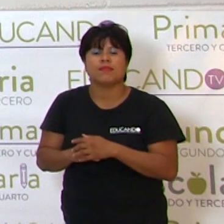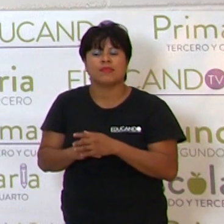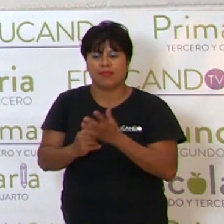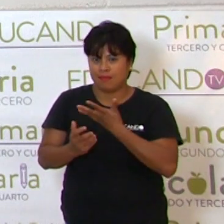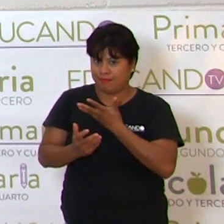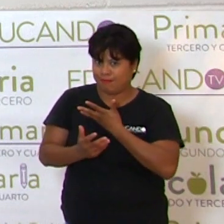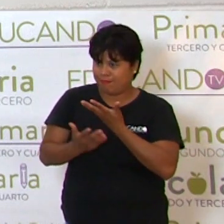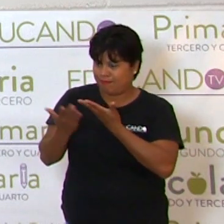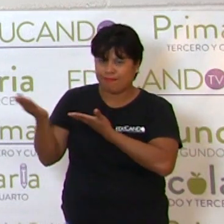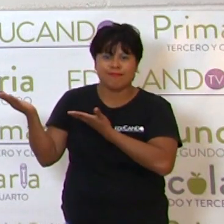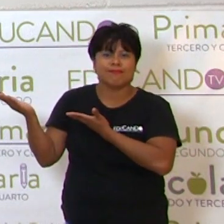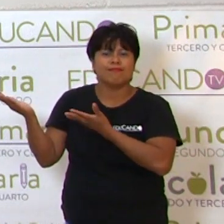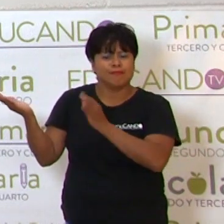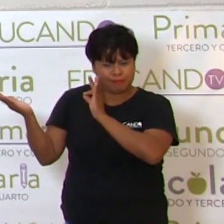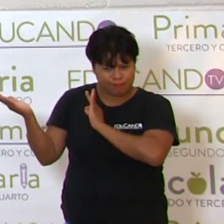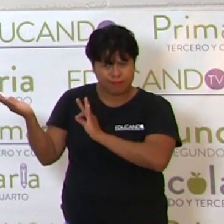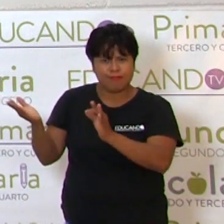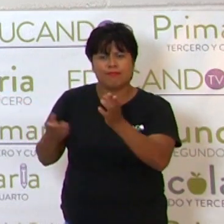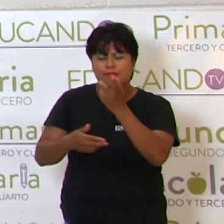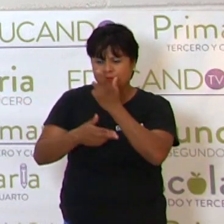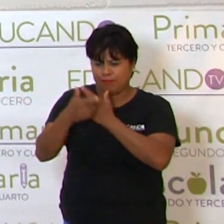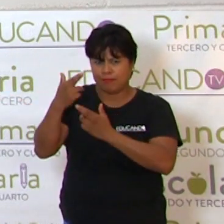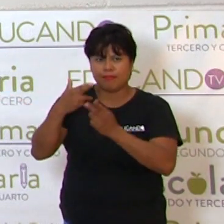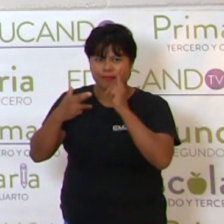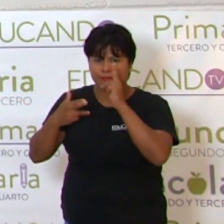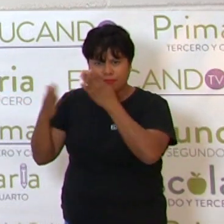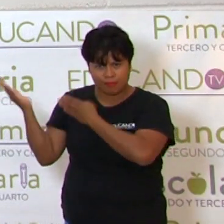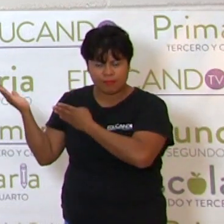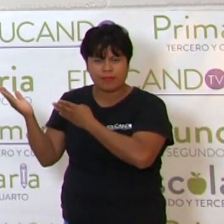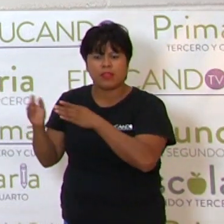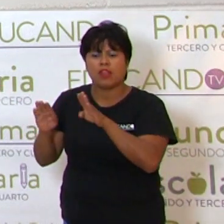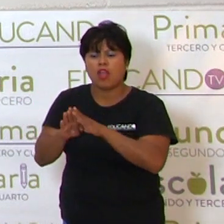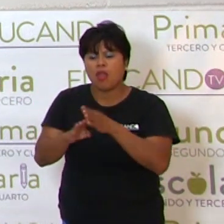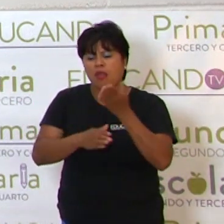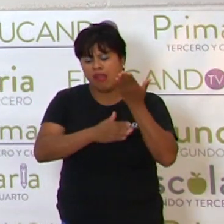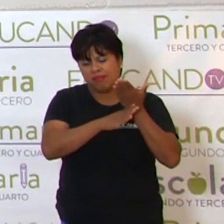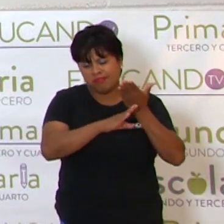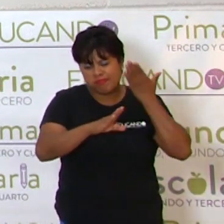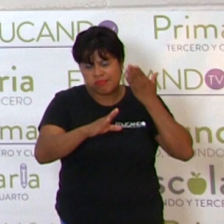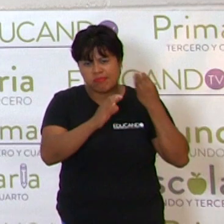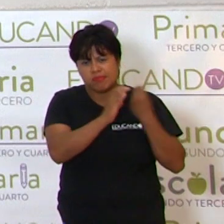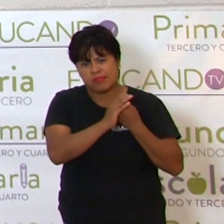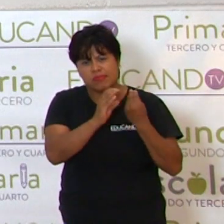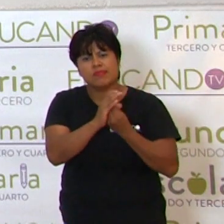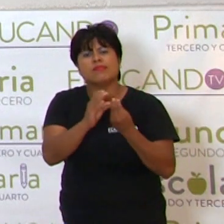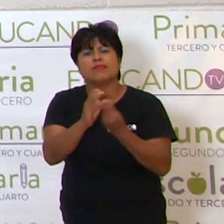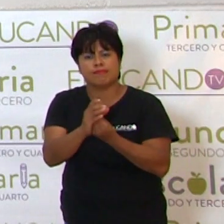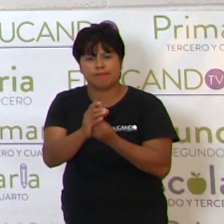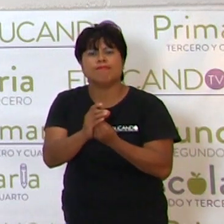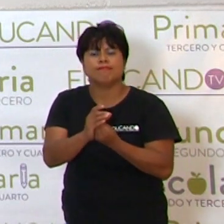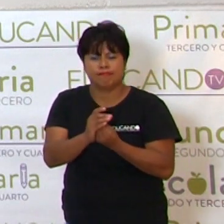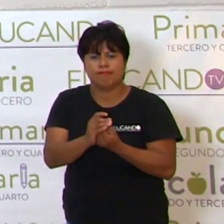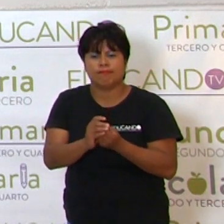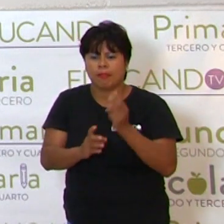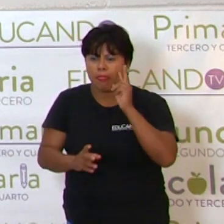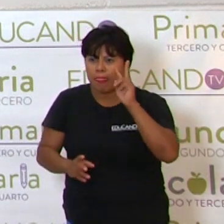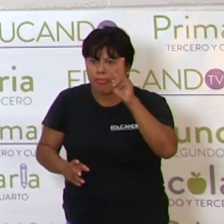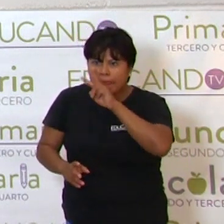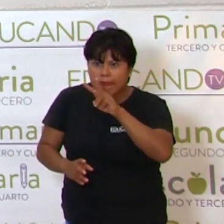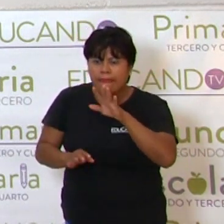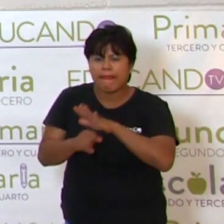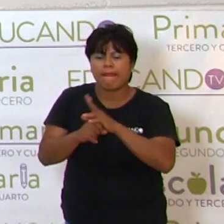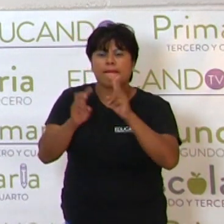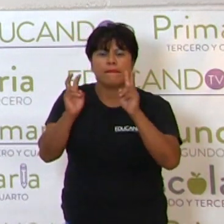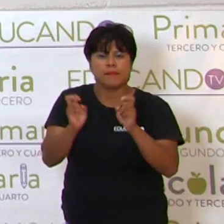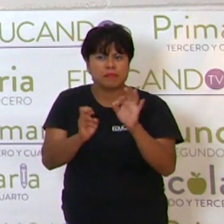ahí. Ustedes pueden volver a recapitular o a volver a ver el